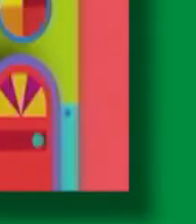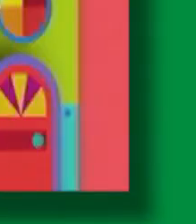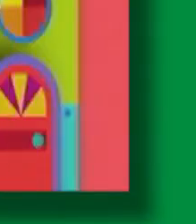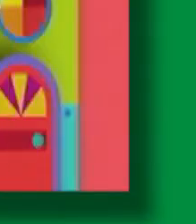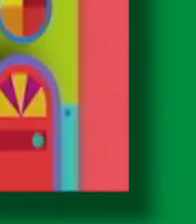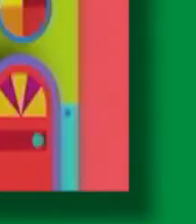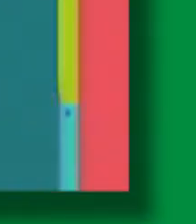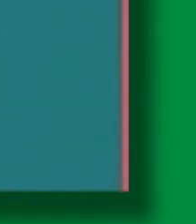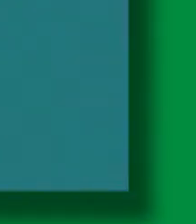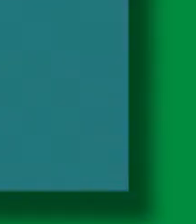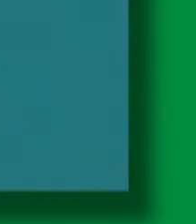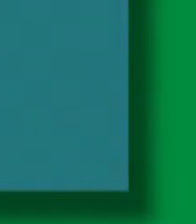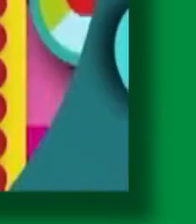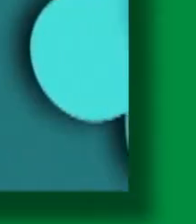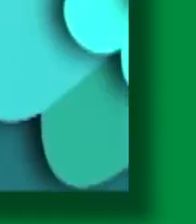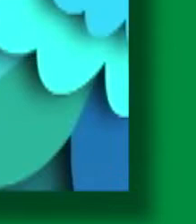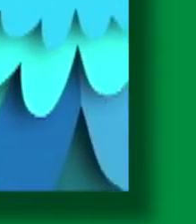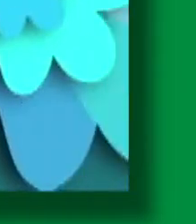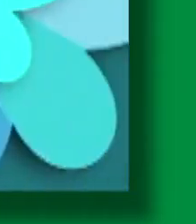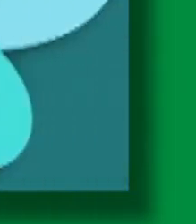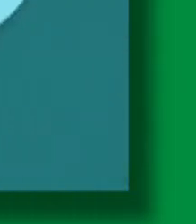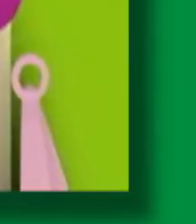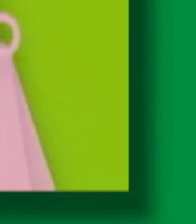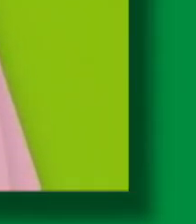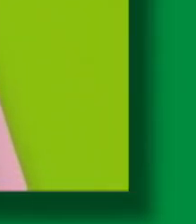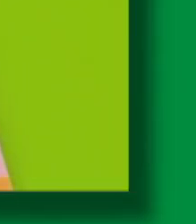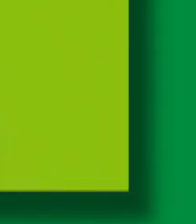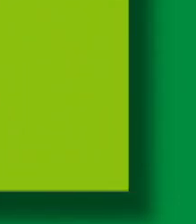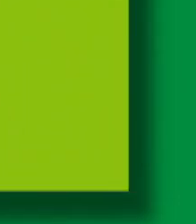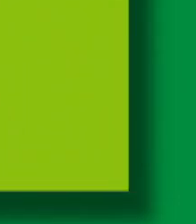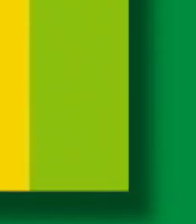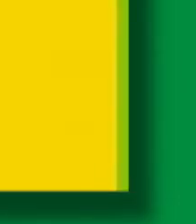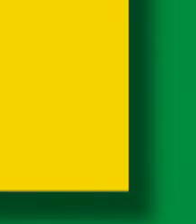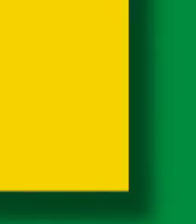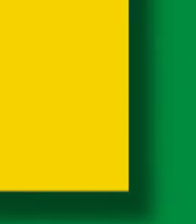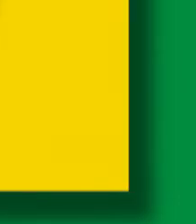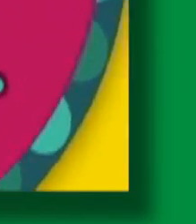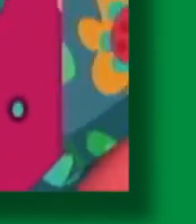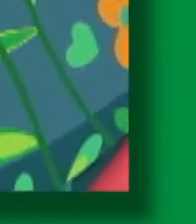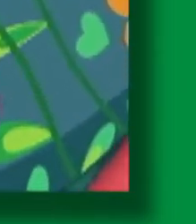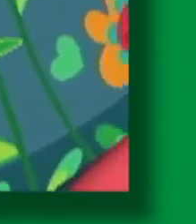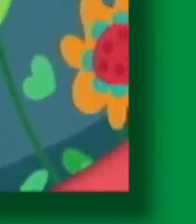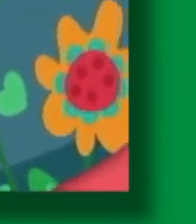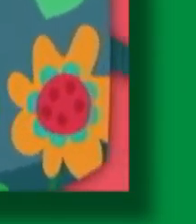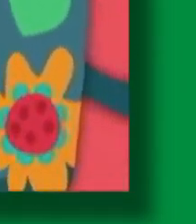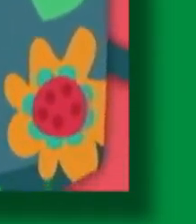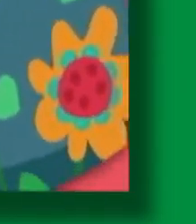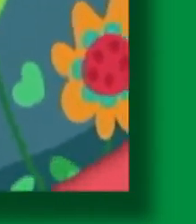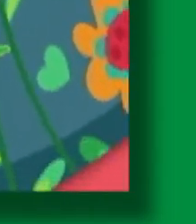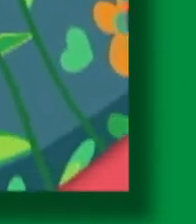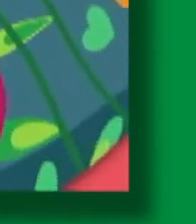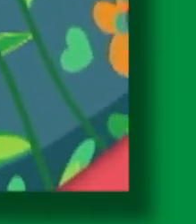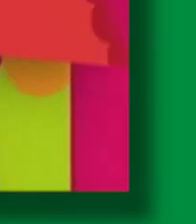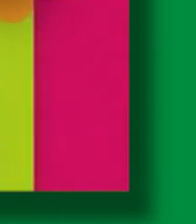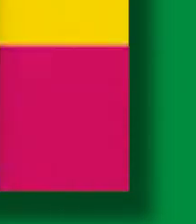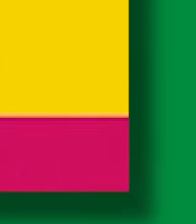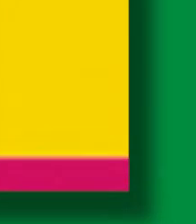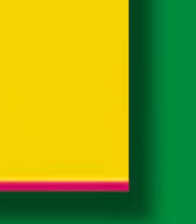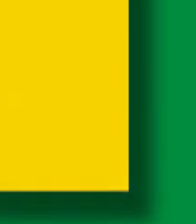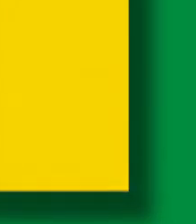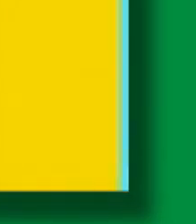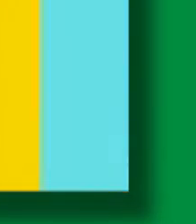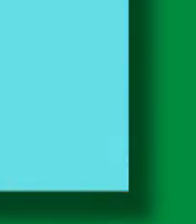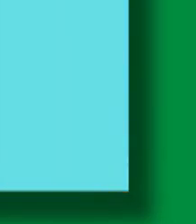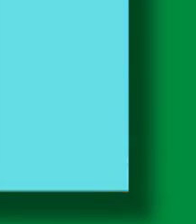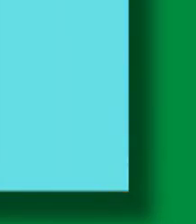Tenía una casita así, así, de la cocinita el humo salía así, así. Hay un